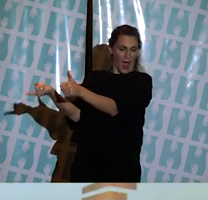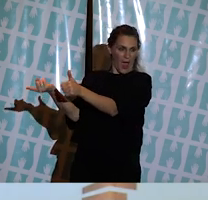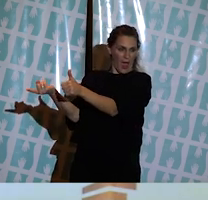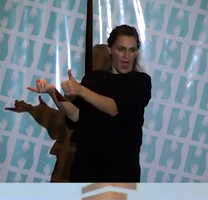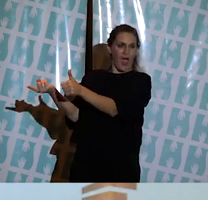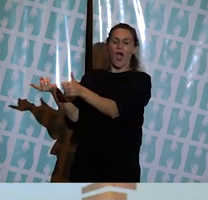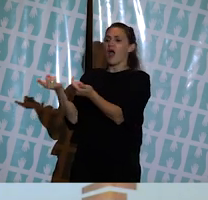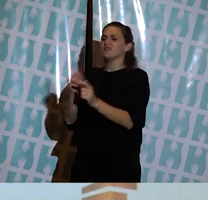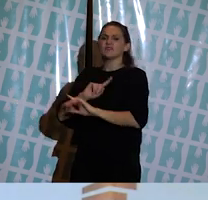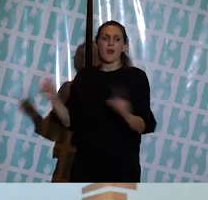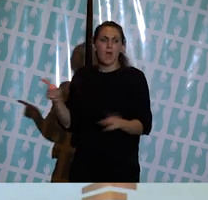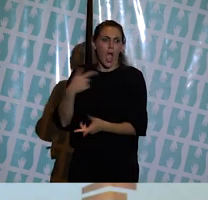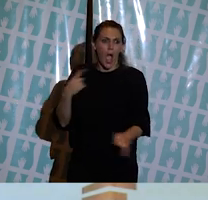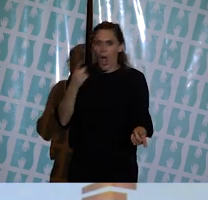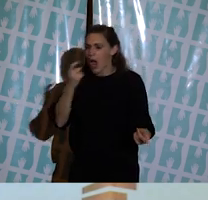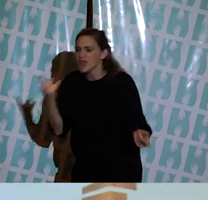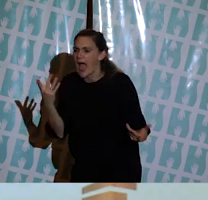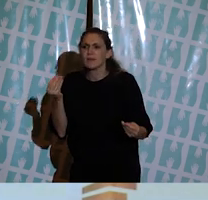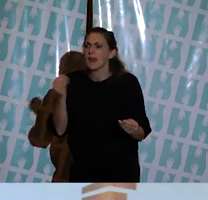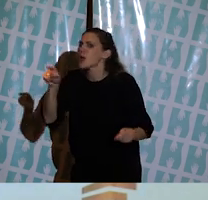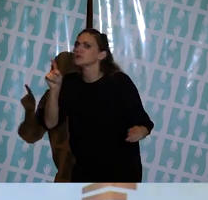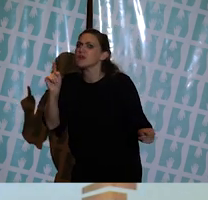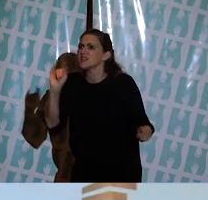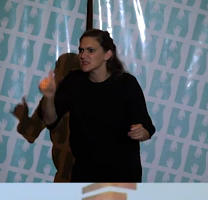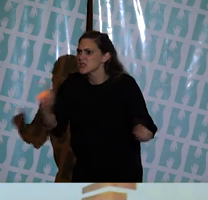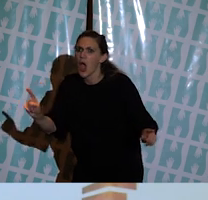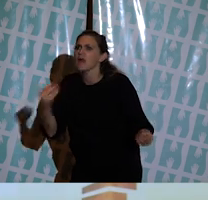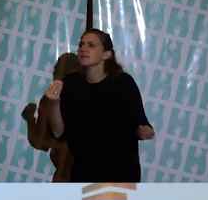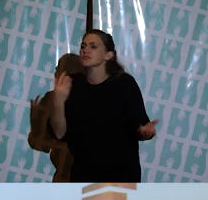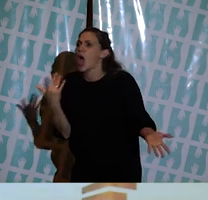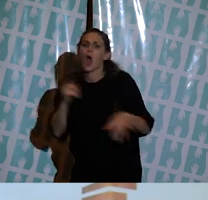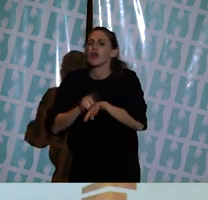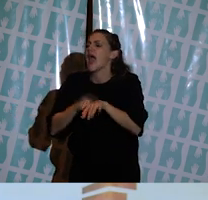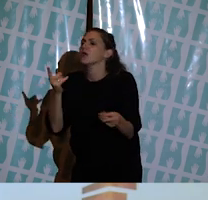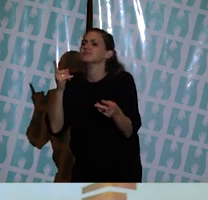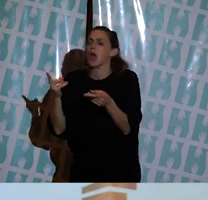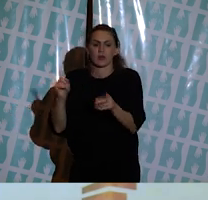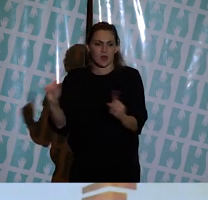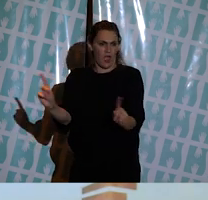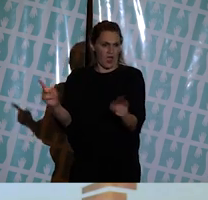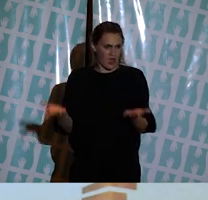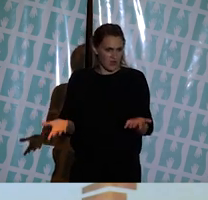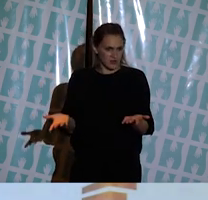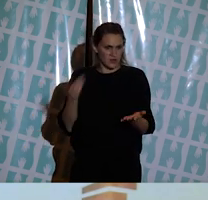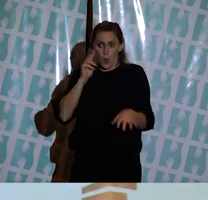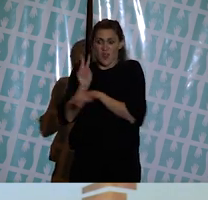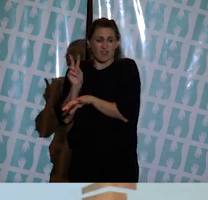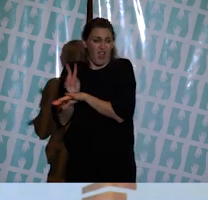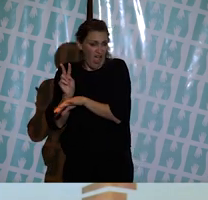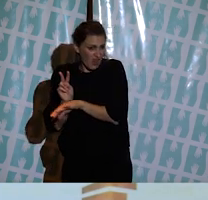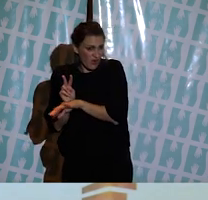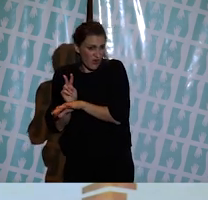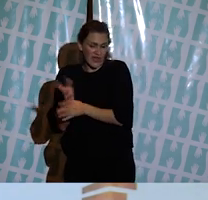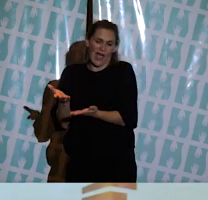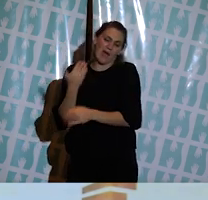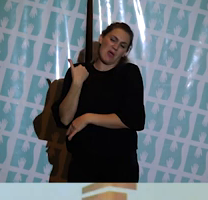tampoco controlarlo, impidiéndole que le pasen cosas, no protegerlo,